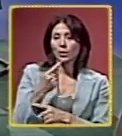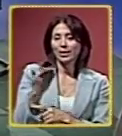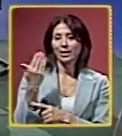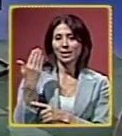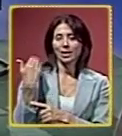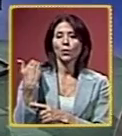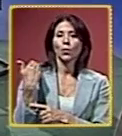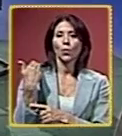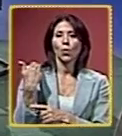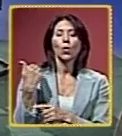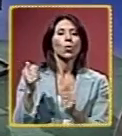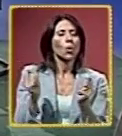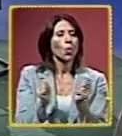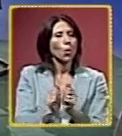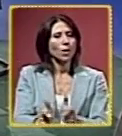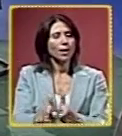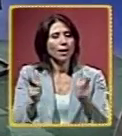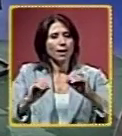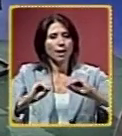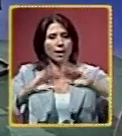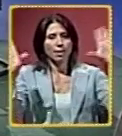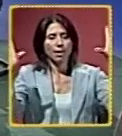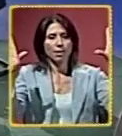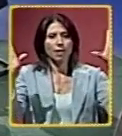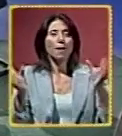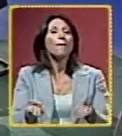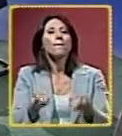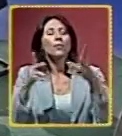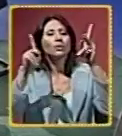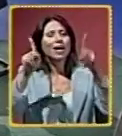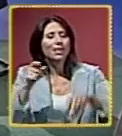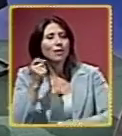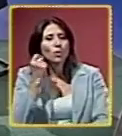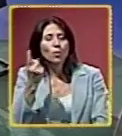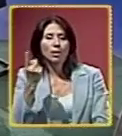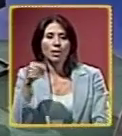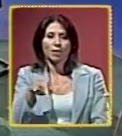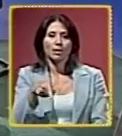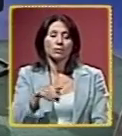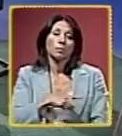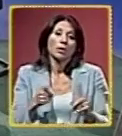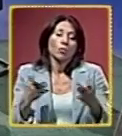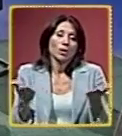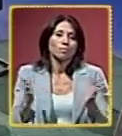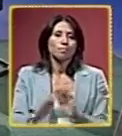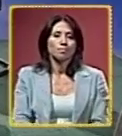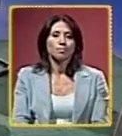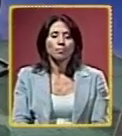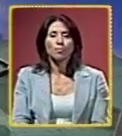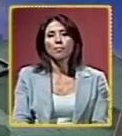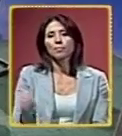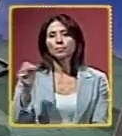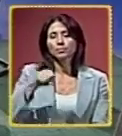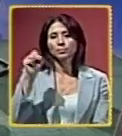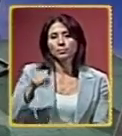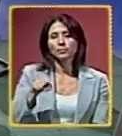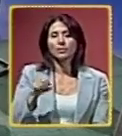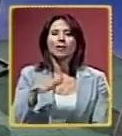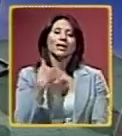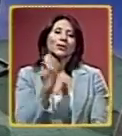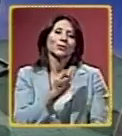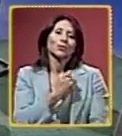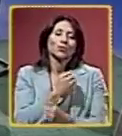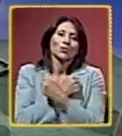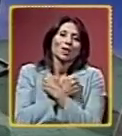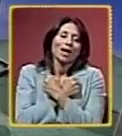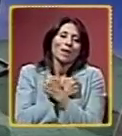de manifestar con enorme claridad, mucha gente no lo entiende. Pero bueno, eso es otra. Sí, bueno, es que nos encariñamos